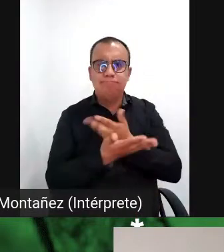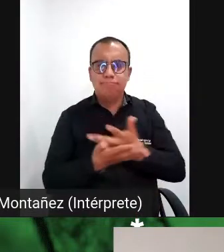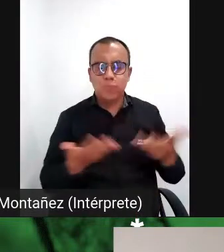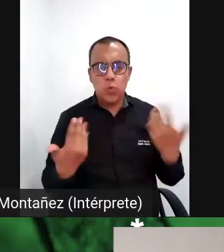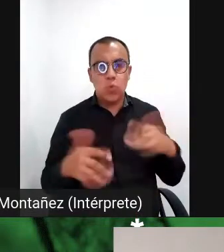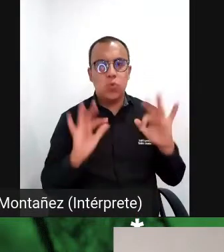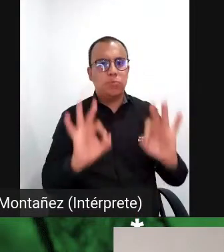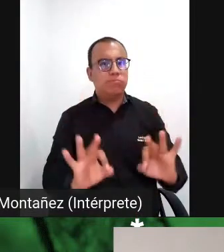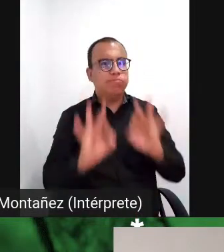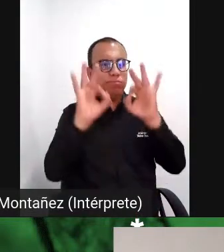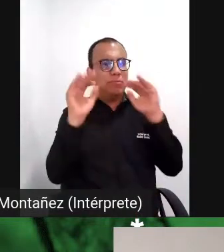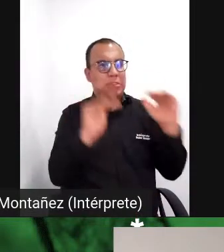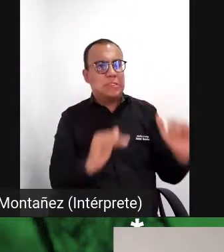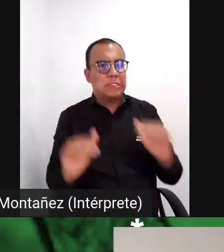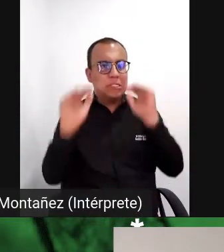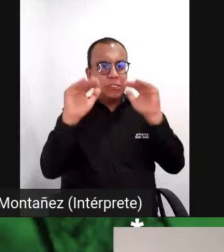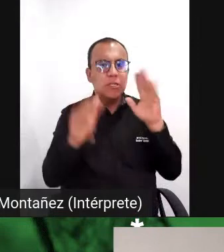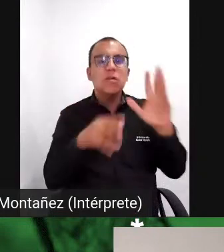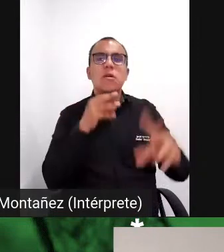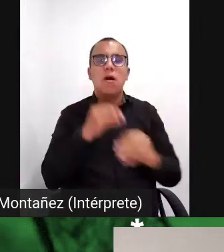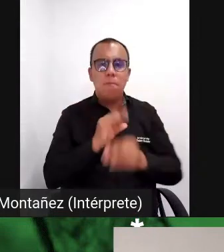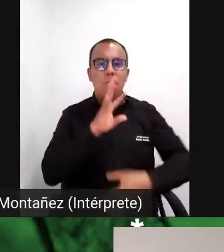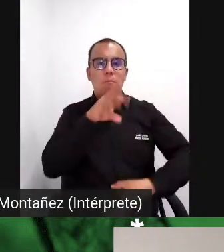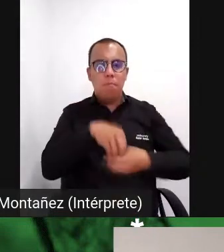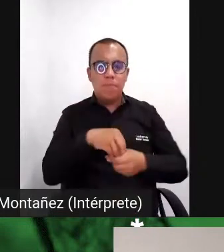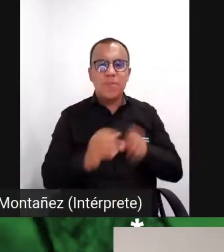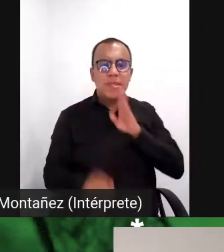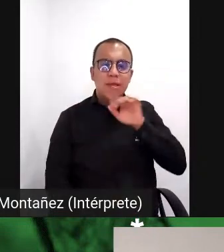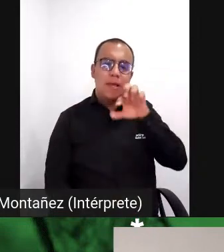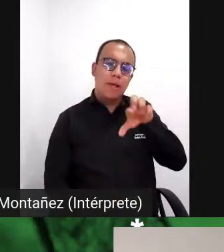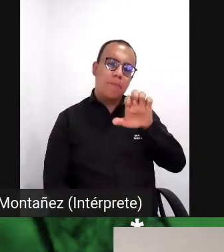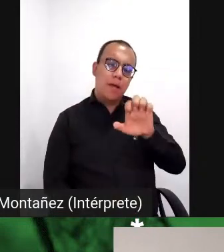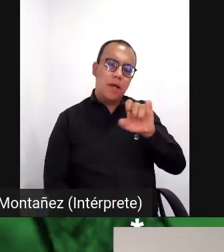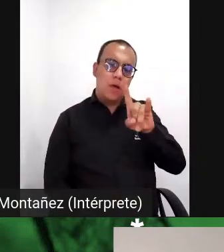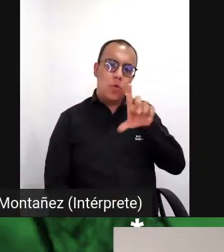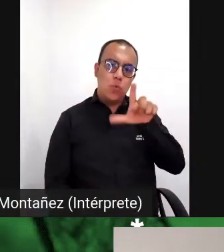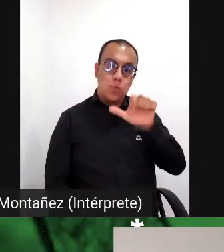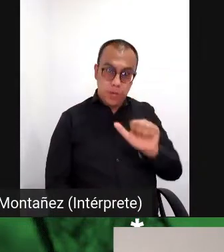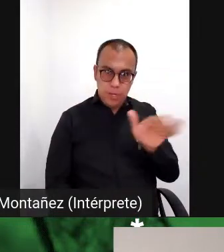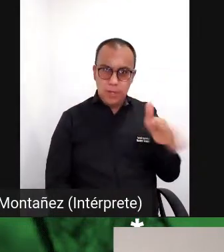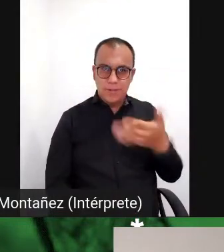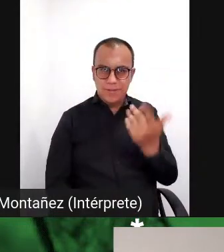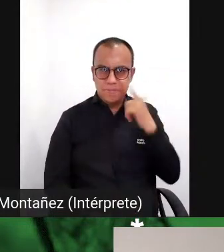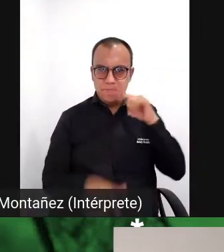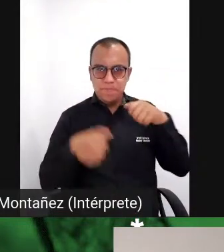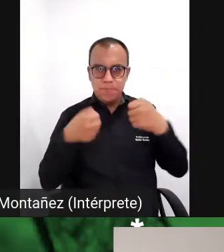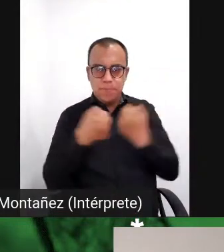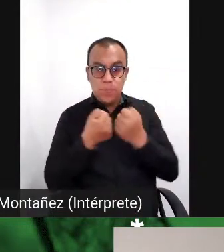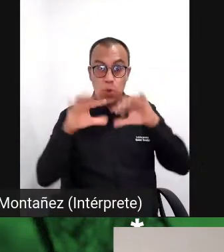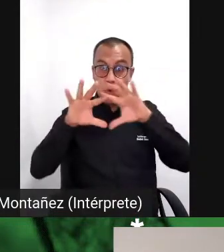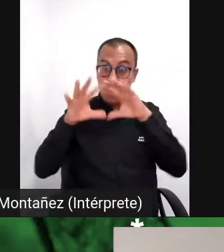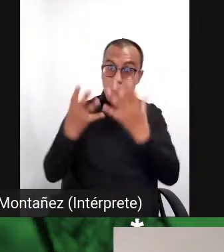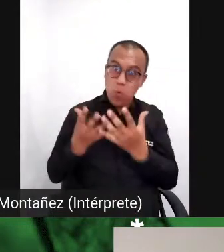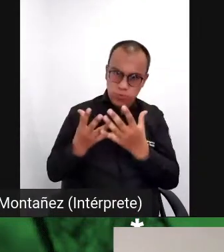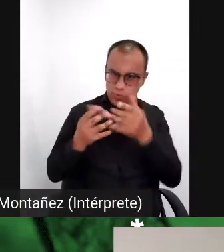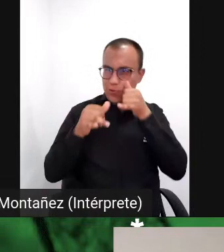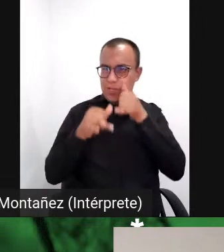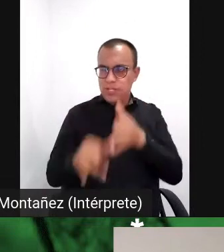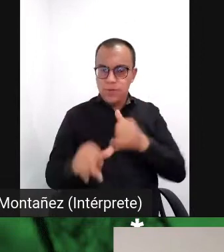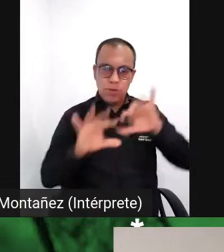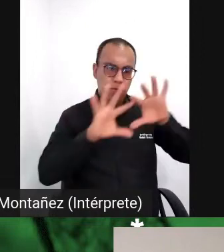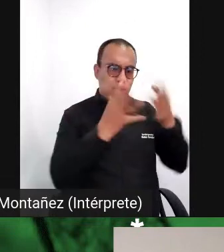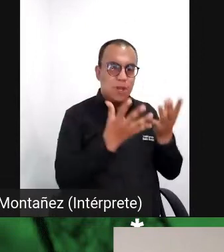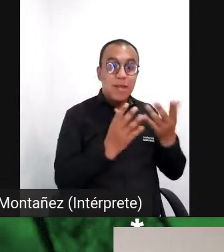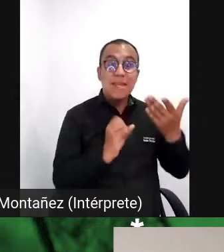calidad, y ahí trabajamos con Paula María Sánchez, que fue como ese nexo entre el mundo científico y el mundo de la